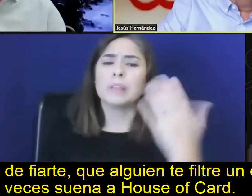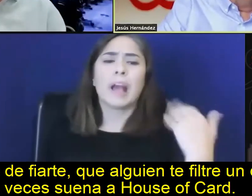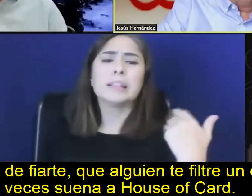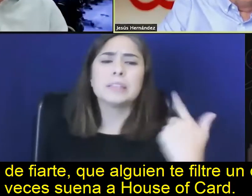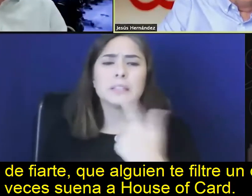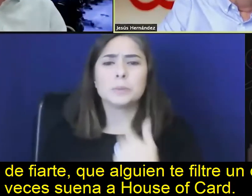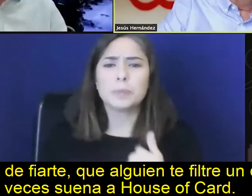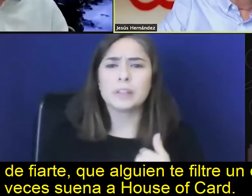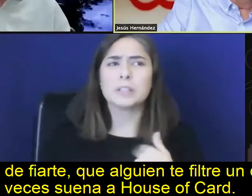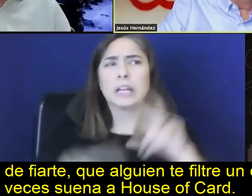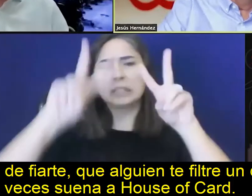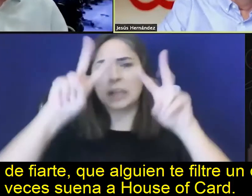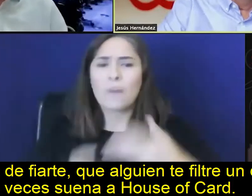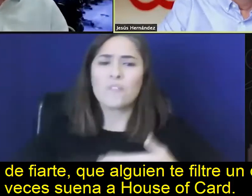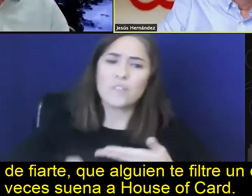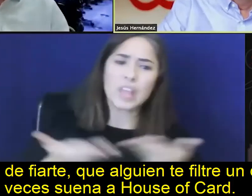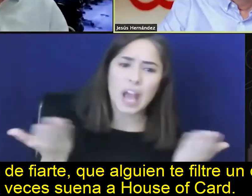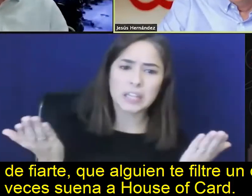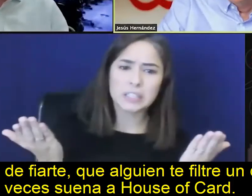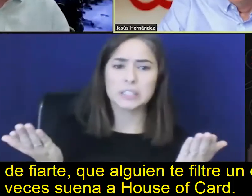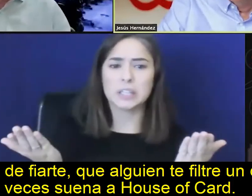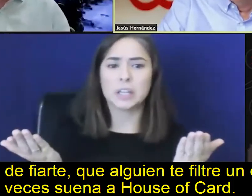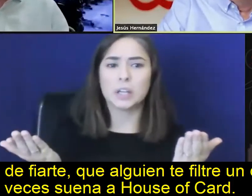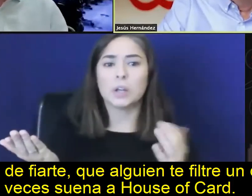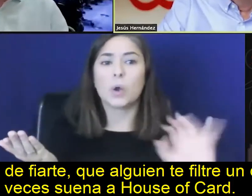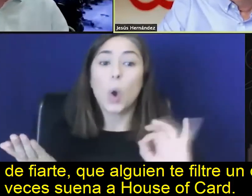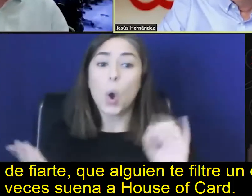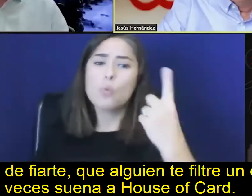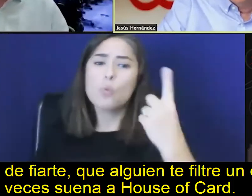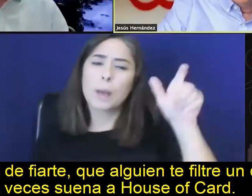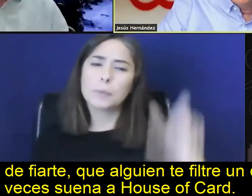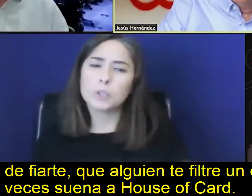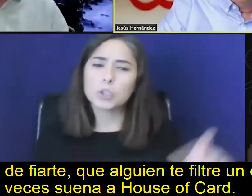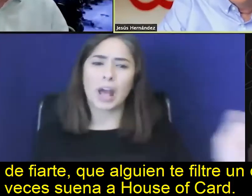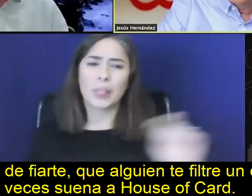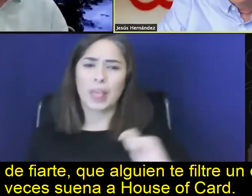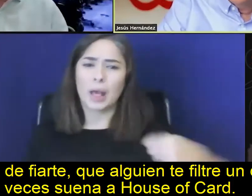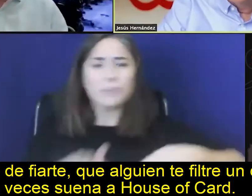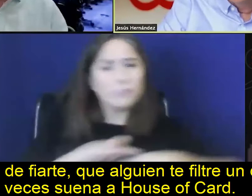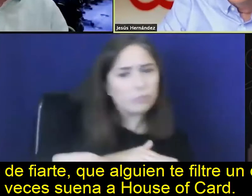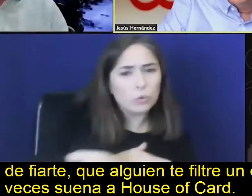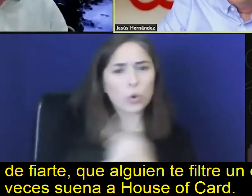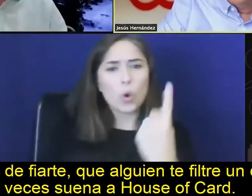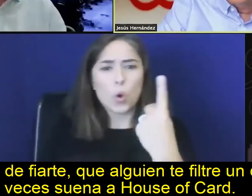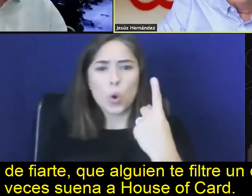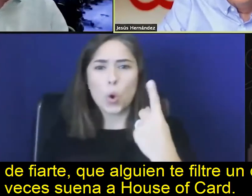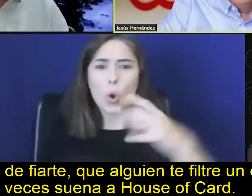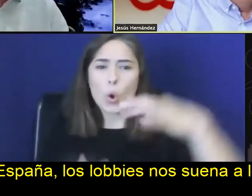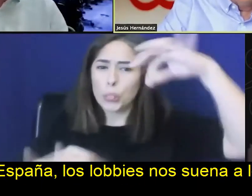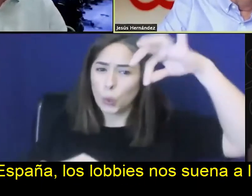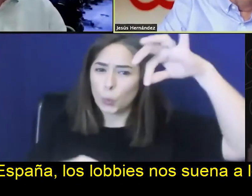fiarte, lo de que alguien te filtre un documento. Esto a veces suena a House of Cards, ¿no? Esto suena, y cuando Sí,